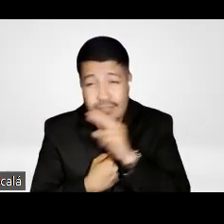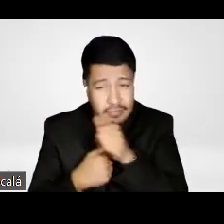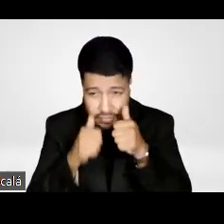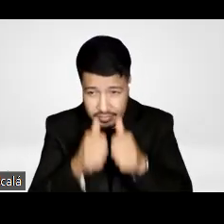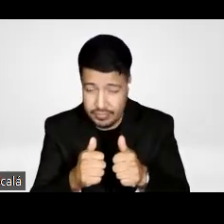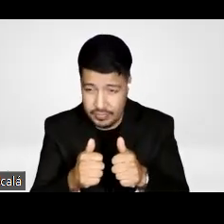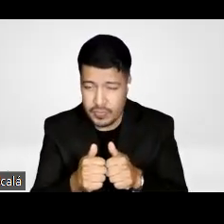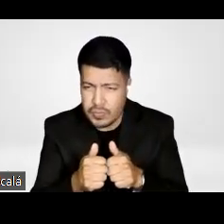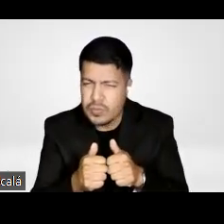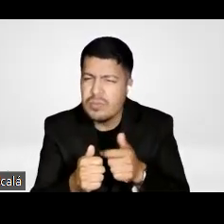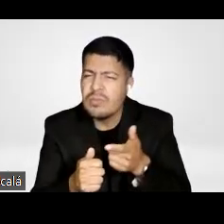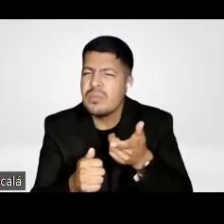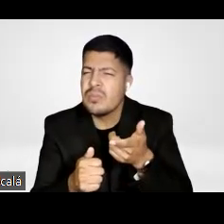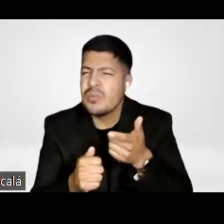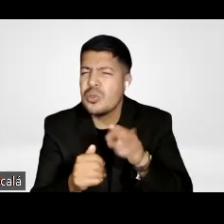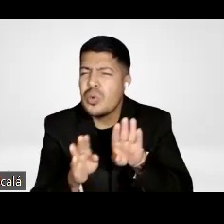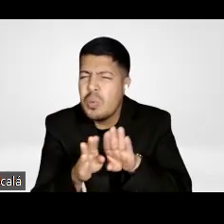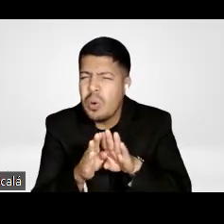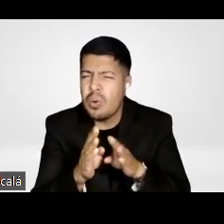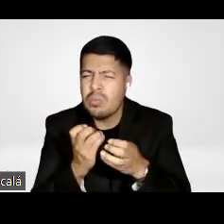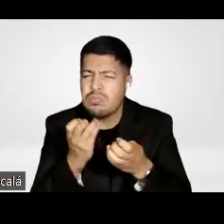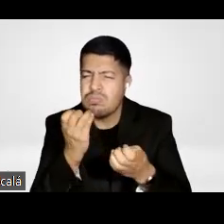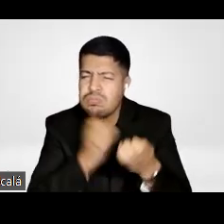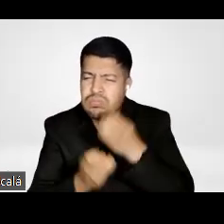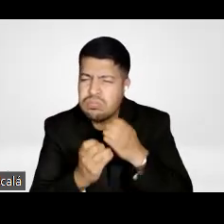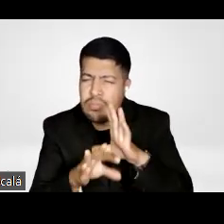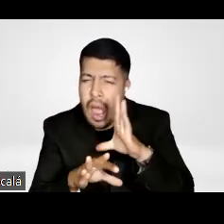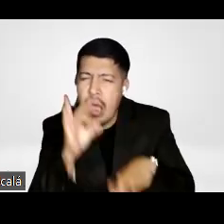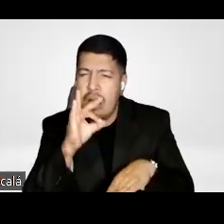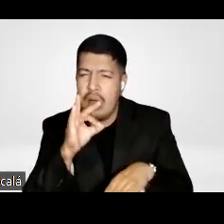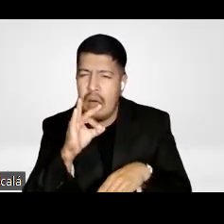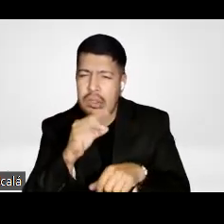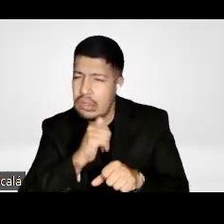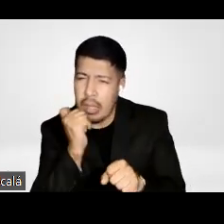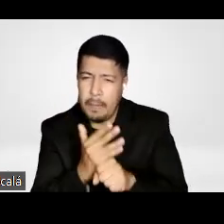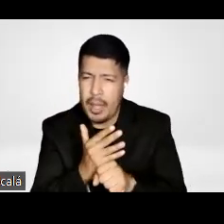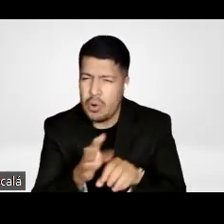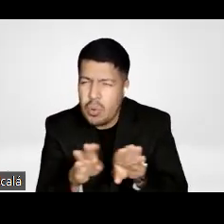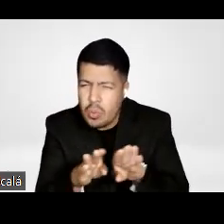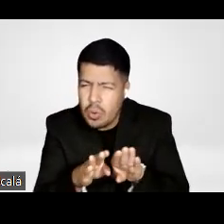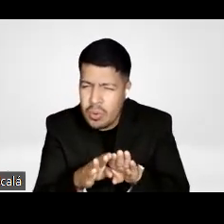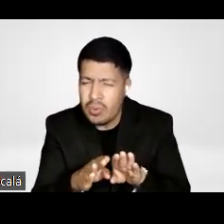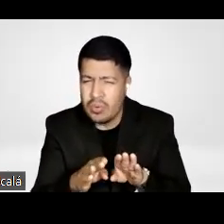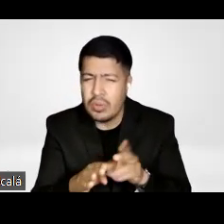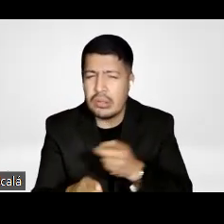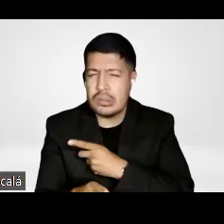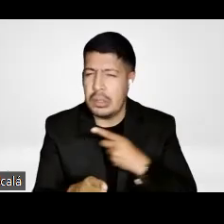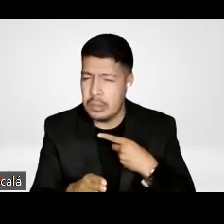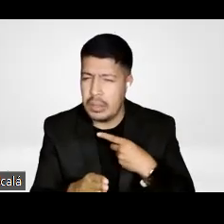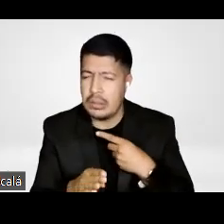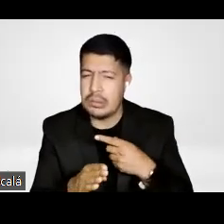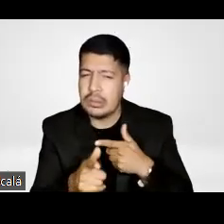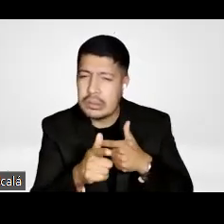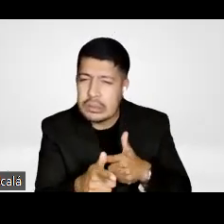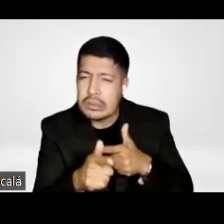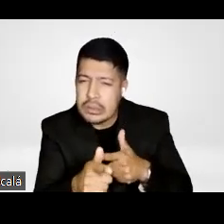¿Cómo hacemos un diagnóstico temprano? Bueno, ya dijimos que es un proceso dinámico y que debe de irse actualizando durante el seguimiento del niño.